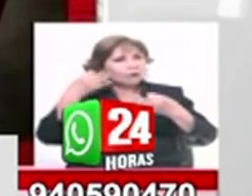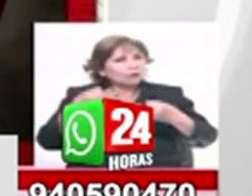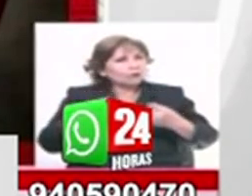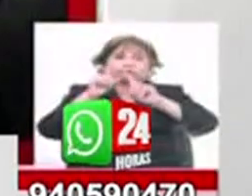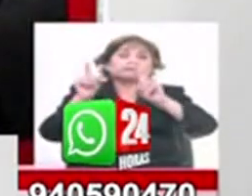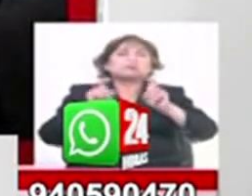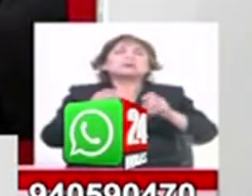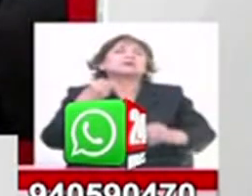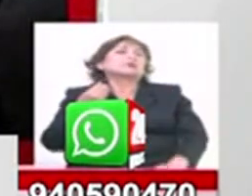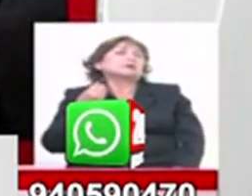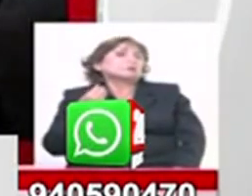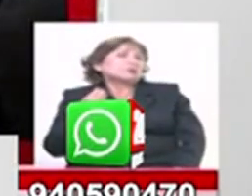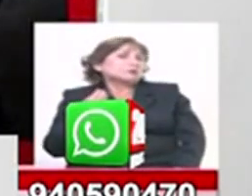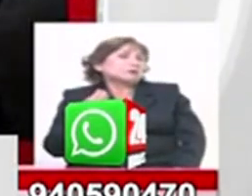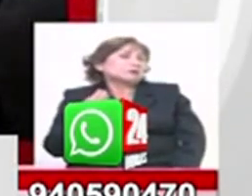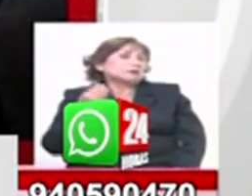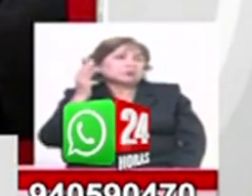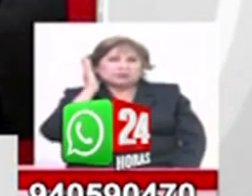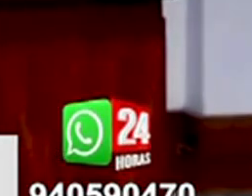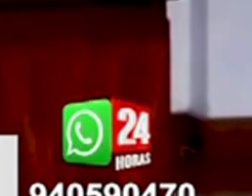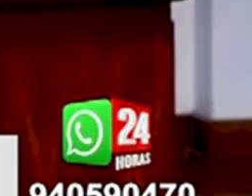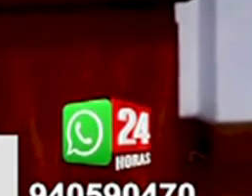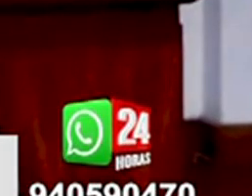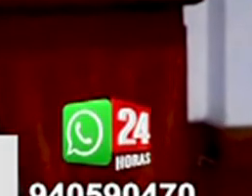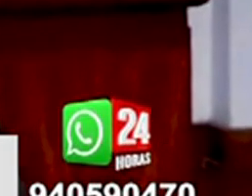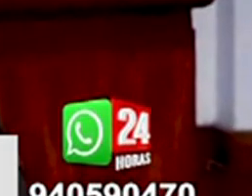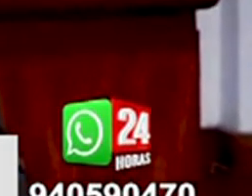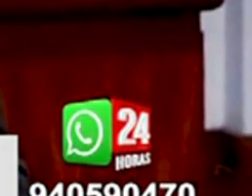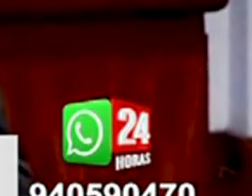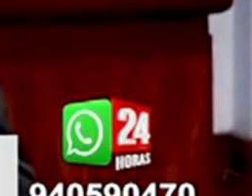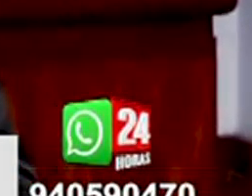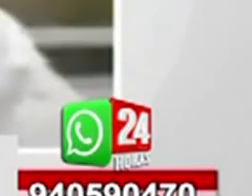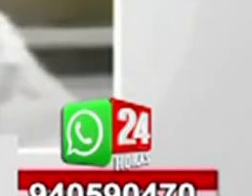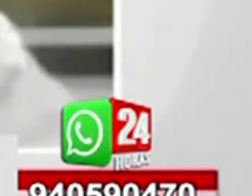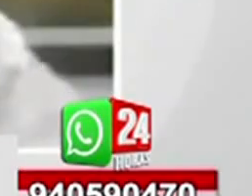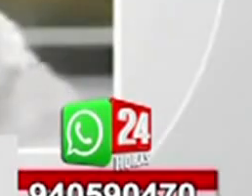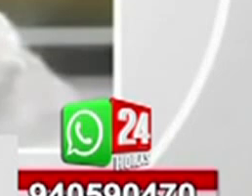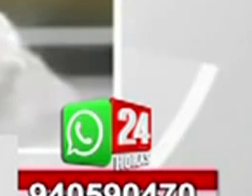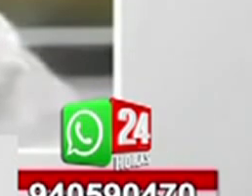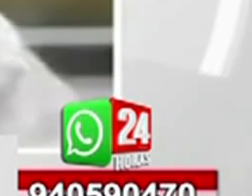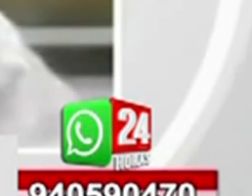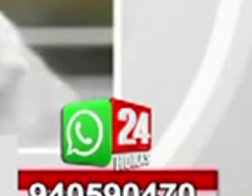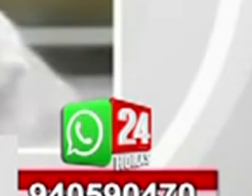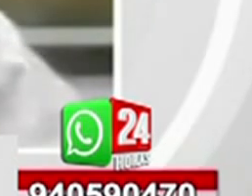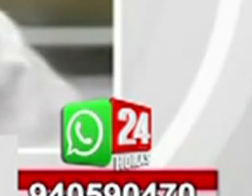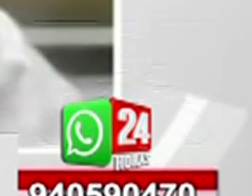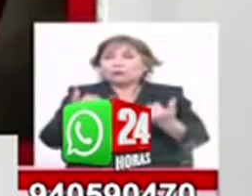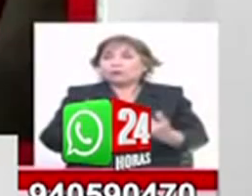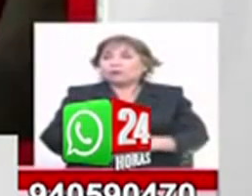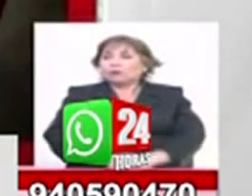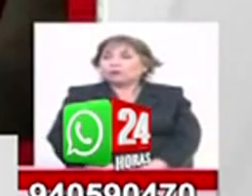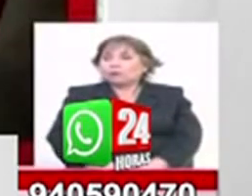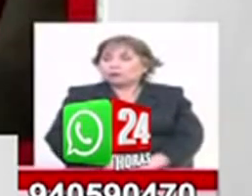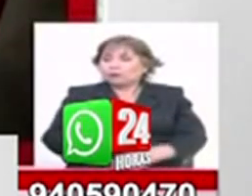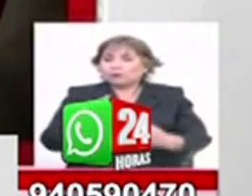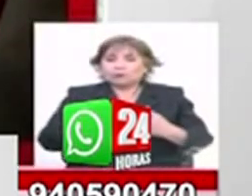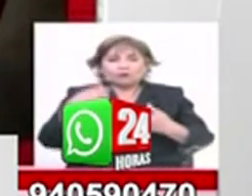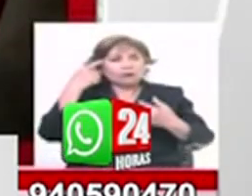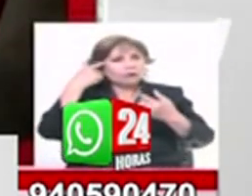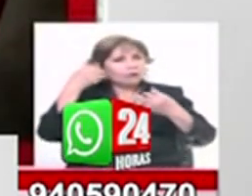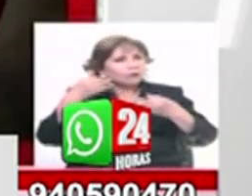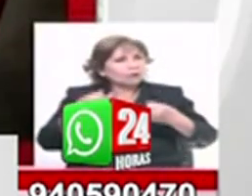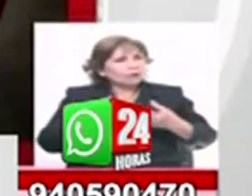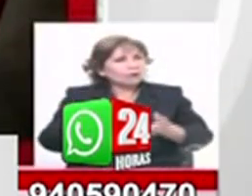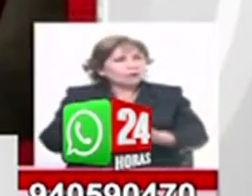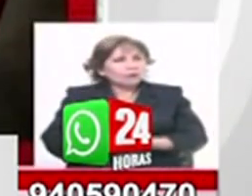los miembros de la comisión cuestionaron las respuestas del ministro, que no brindó ninguna información nueva. Creo que su respuesta no